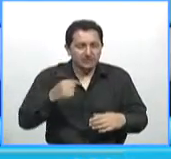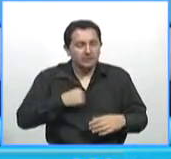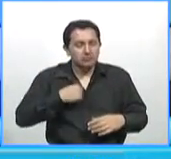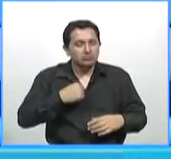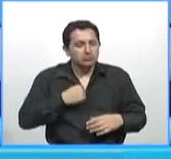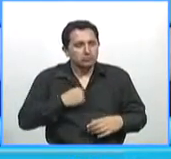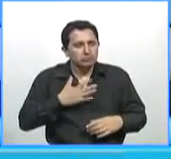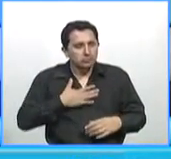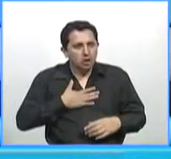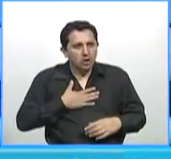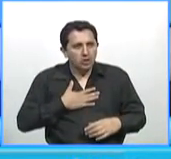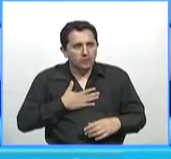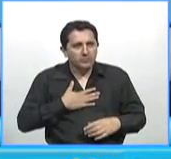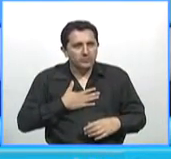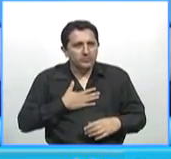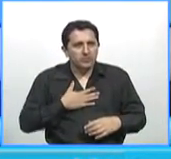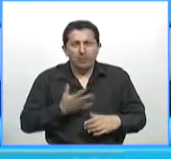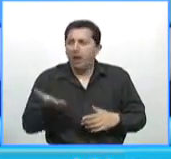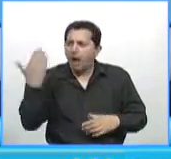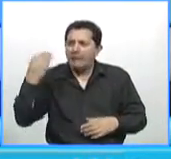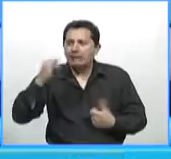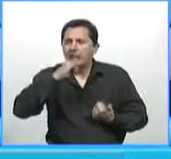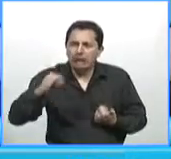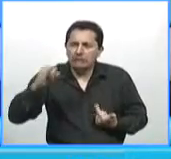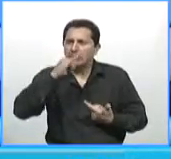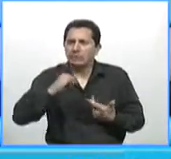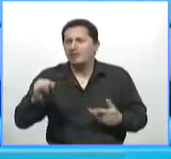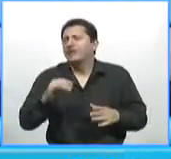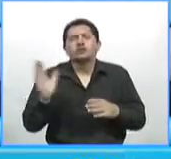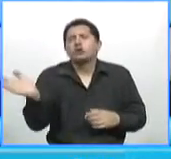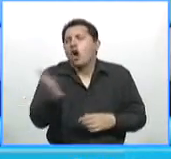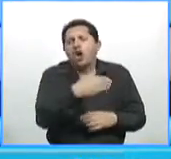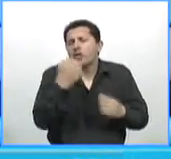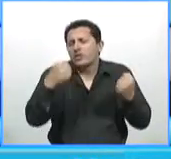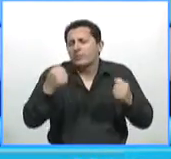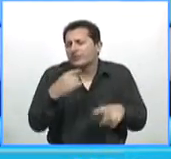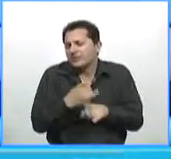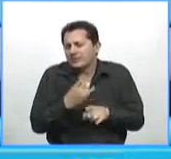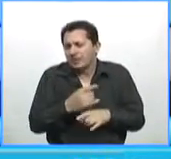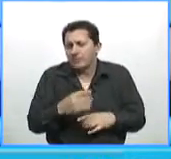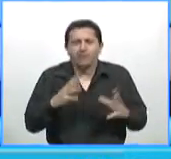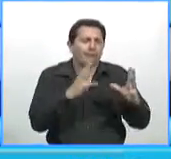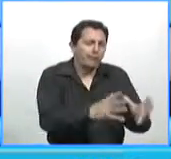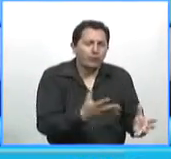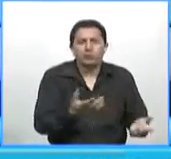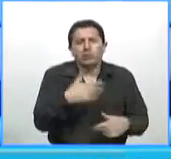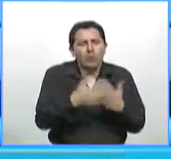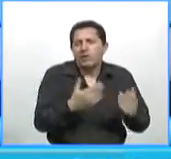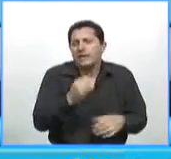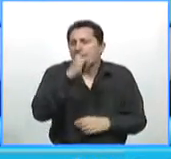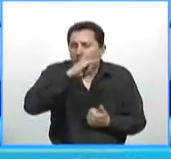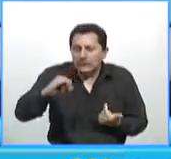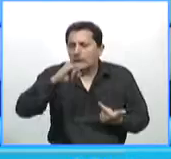levantar con tantas pálidas que nos fueron pasando, que le pasa a todos los deportistas cuando le pasan fútbol por ahí a los jugadores,